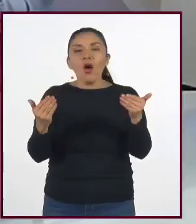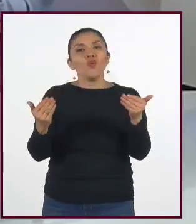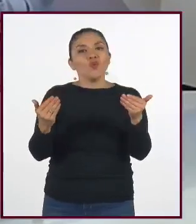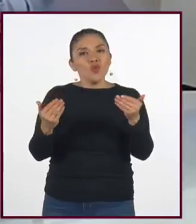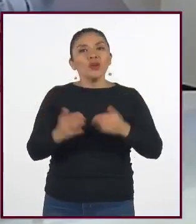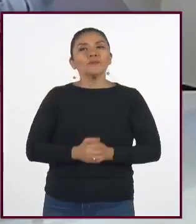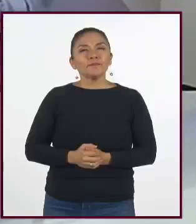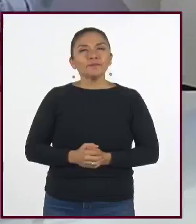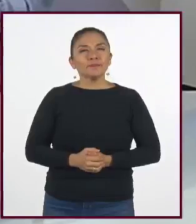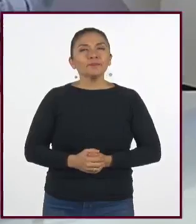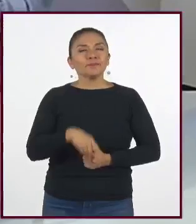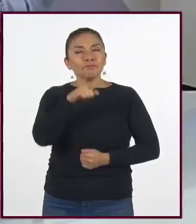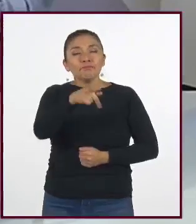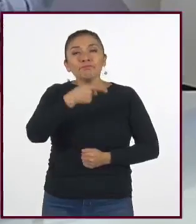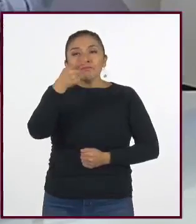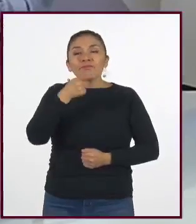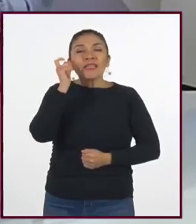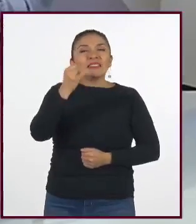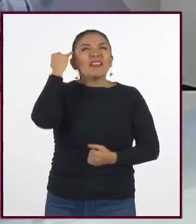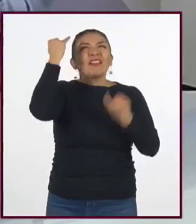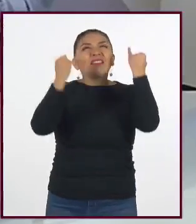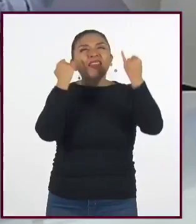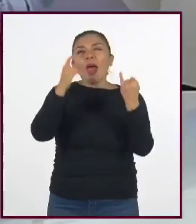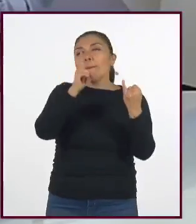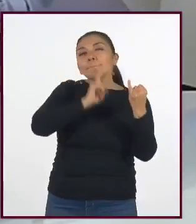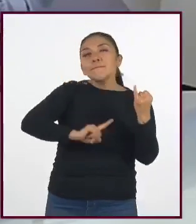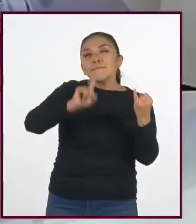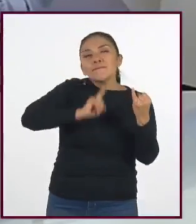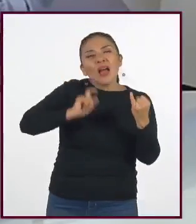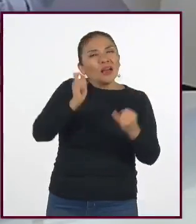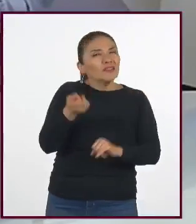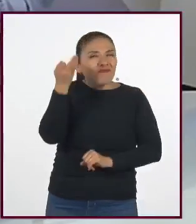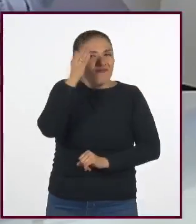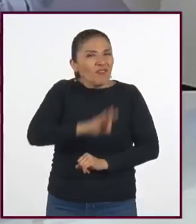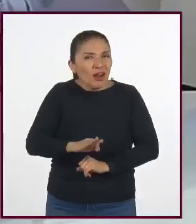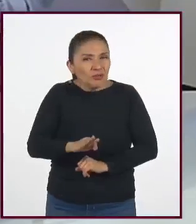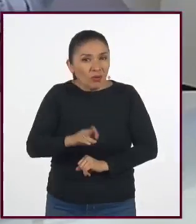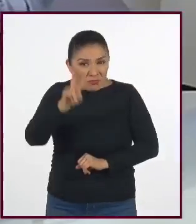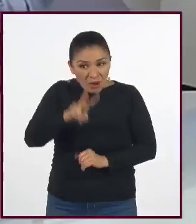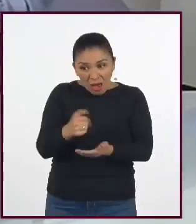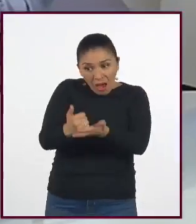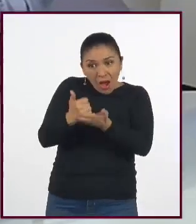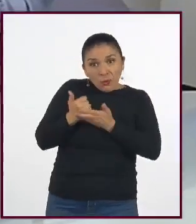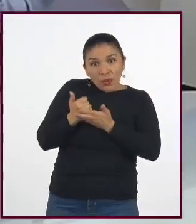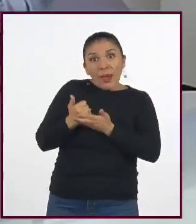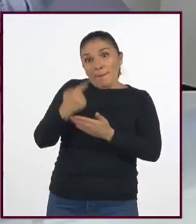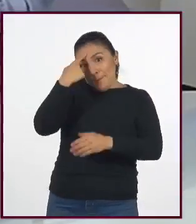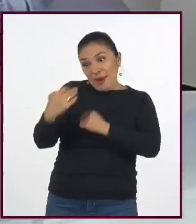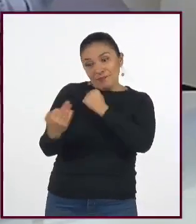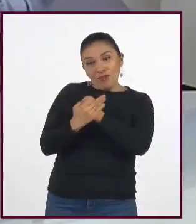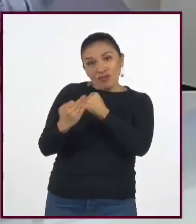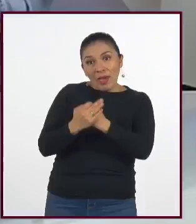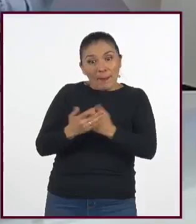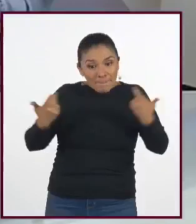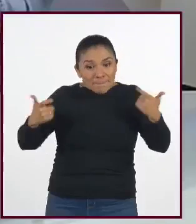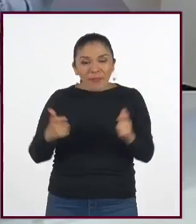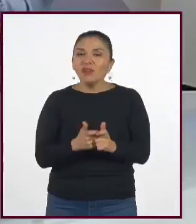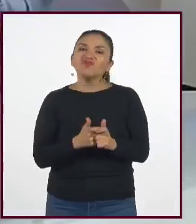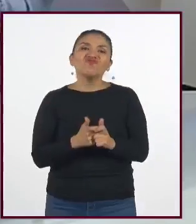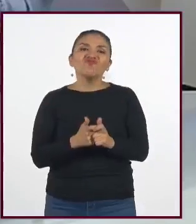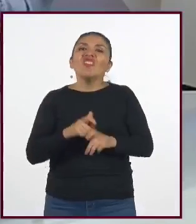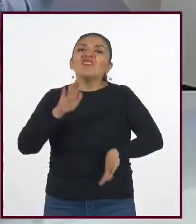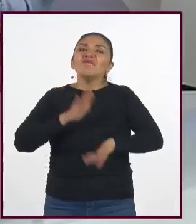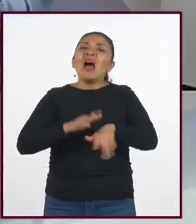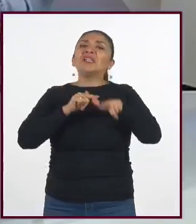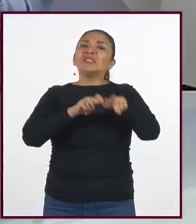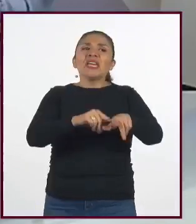hablar sobre los mitos, o sea, hablar sobre estas cosas que realmente son falsas, que no ayudan a que esto disminuya, simplemente ayudan a que se